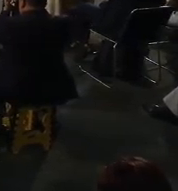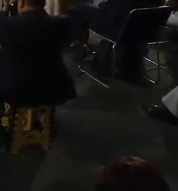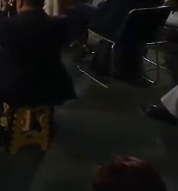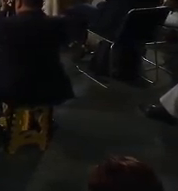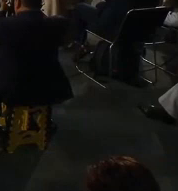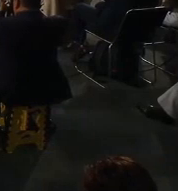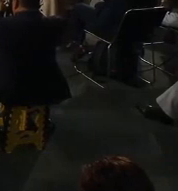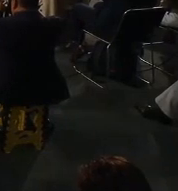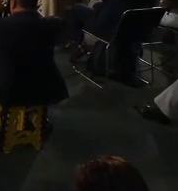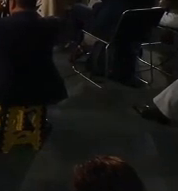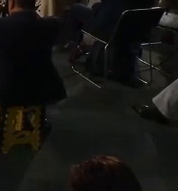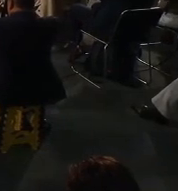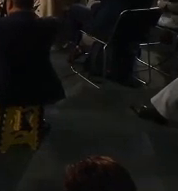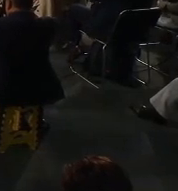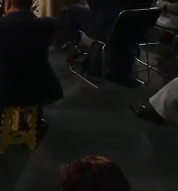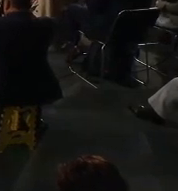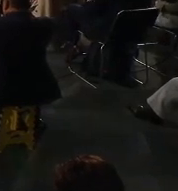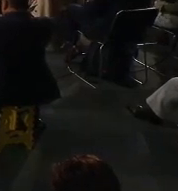Revolución,